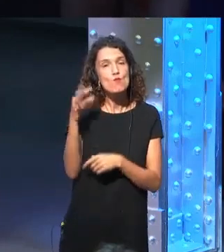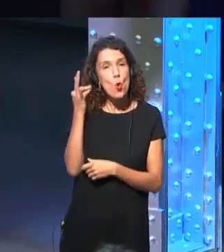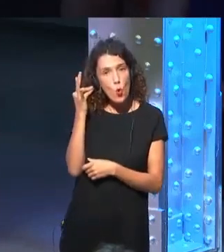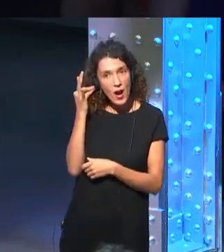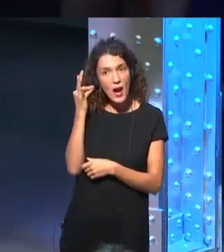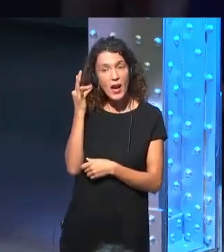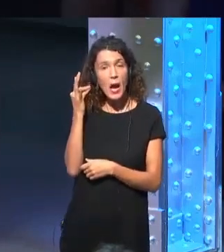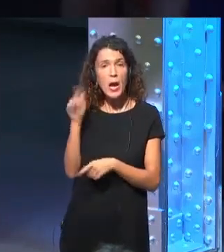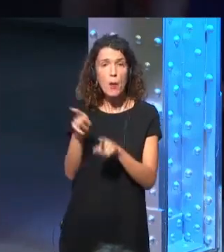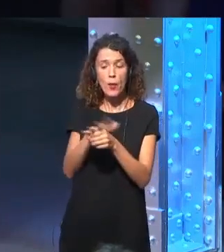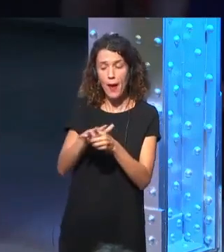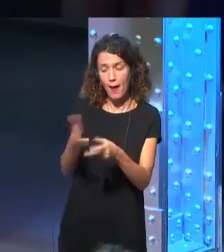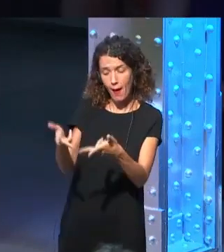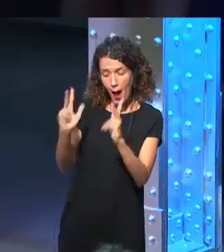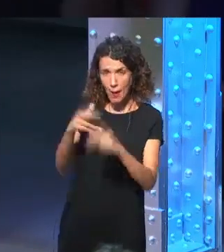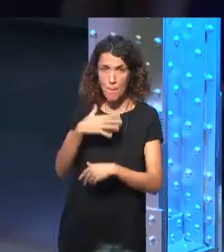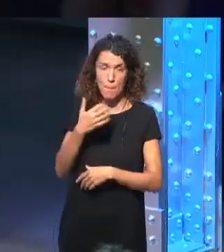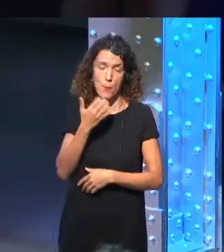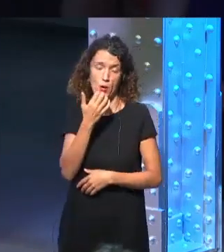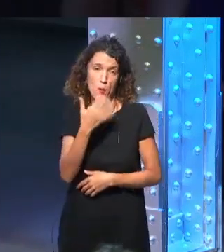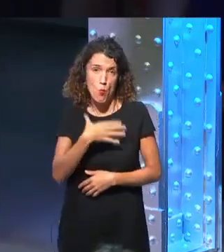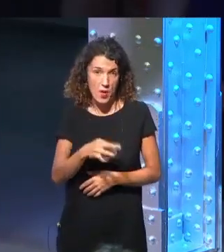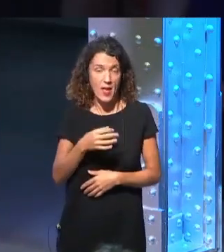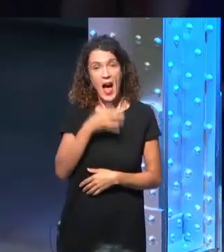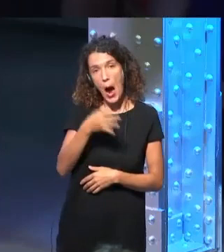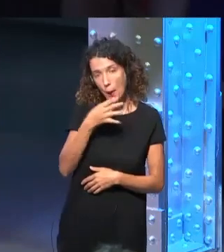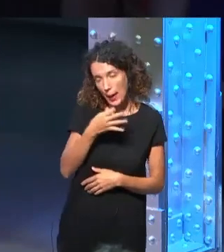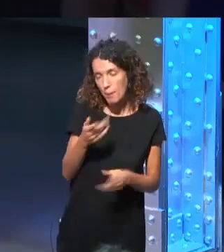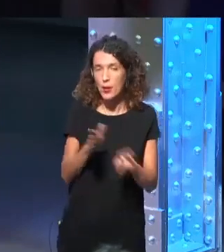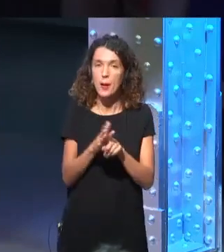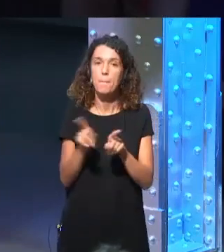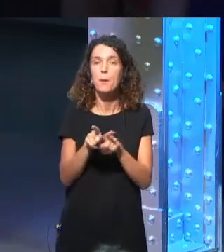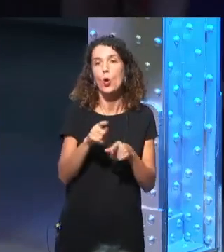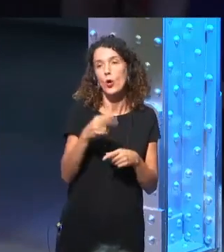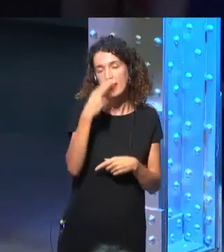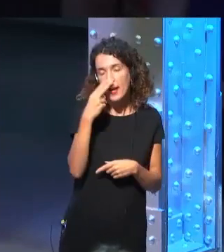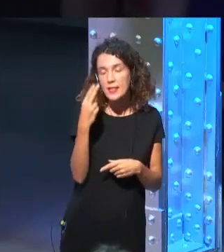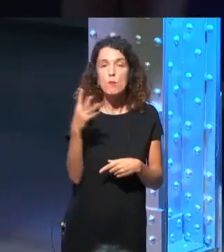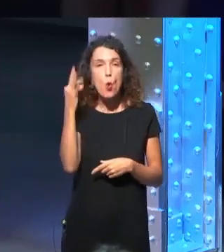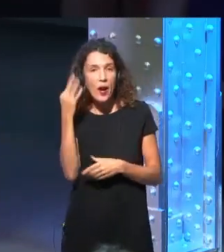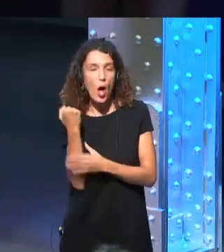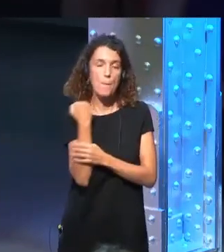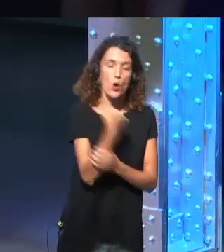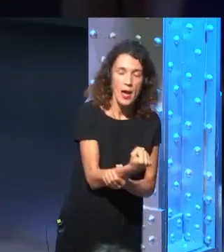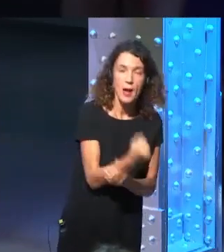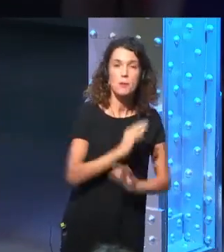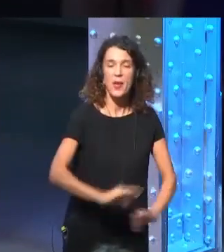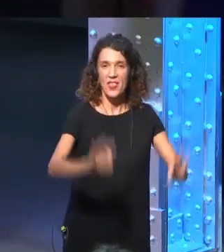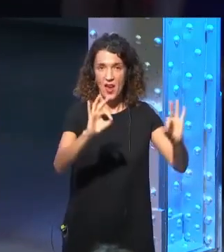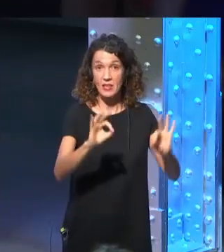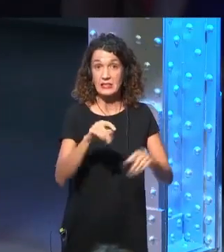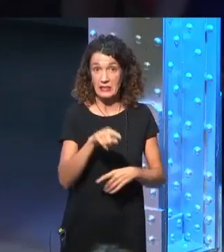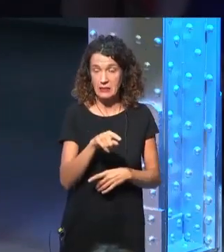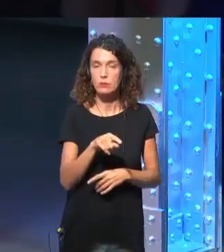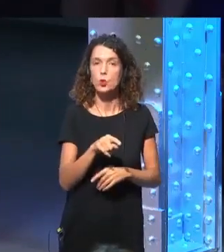les permite hablar, que es, por ejemplo, para respaldar los intereses de las mujeres y en particular, continúa